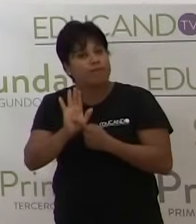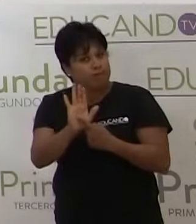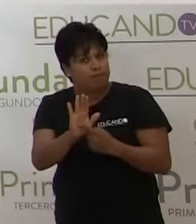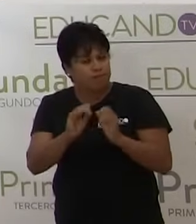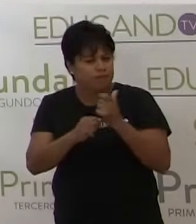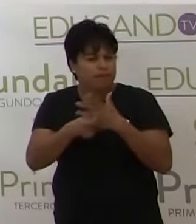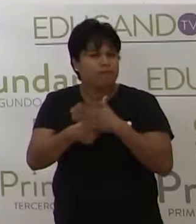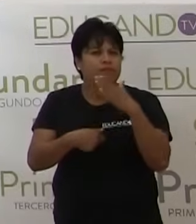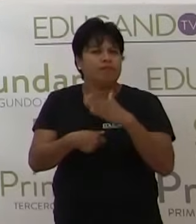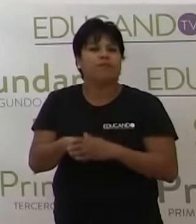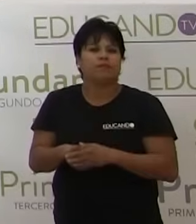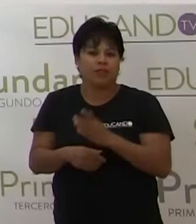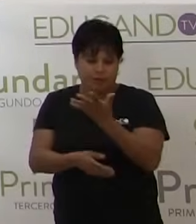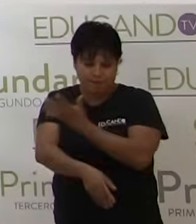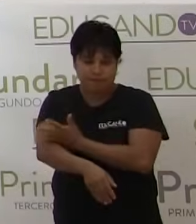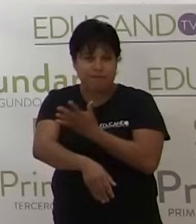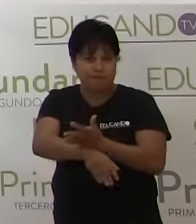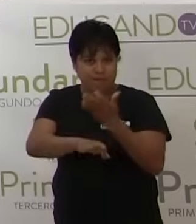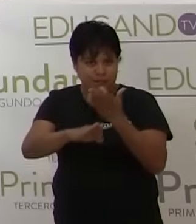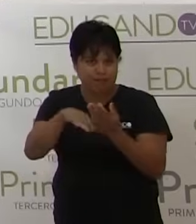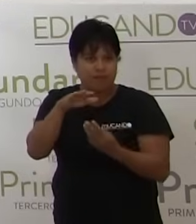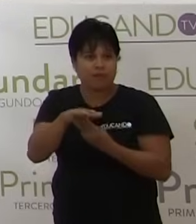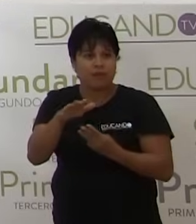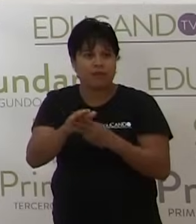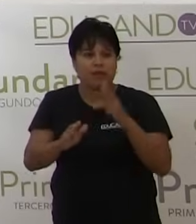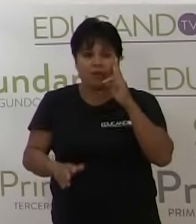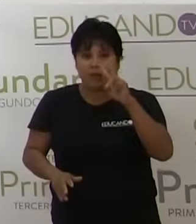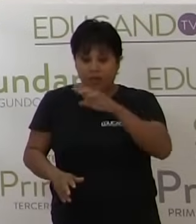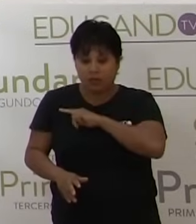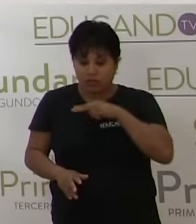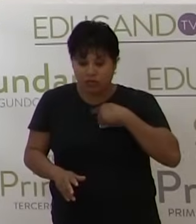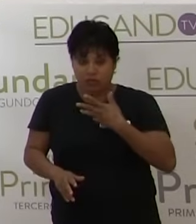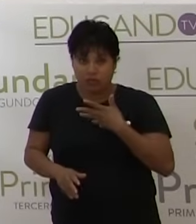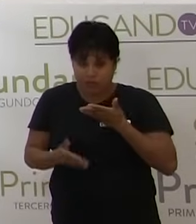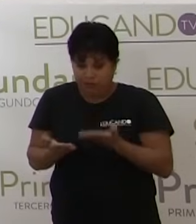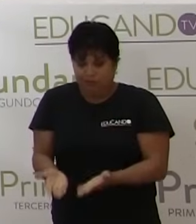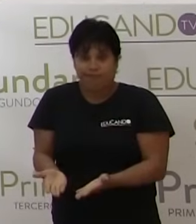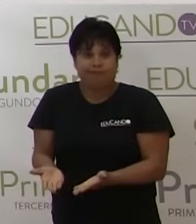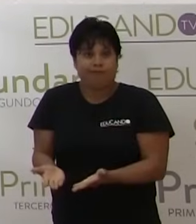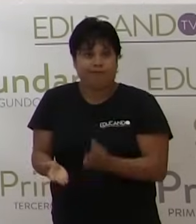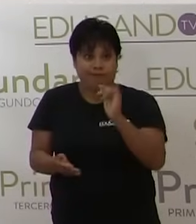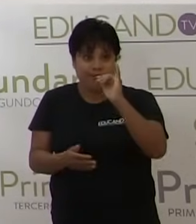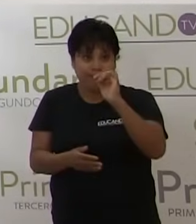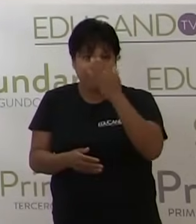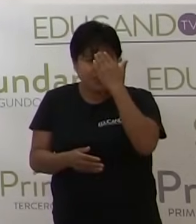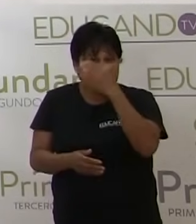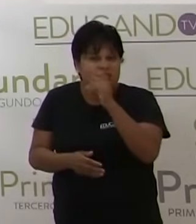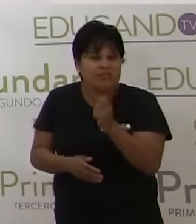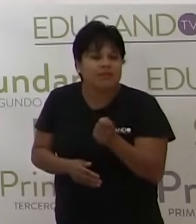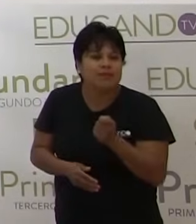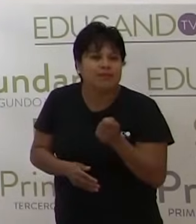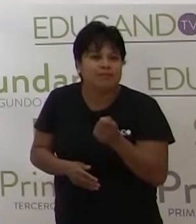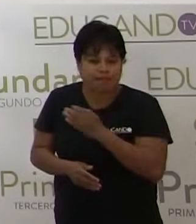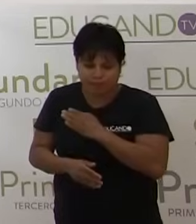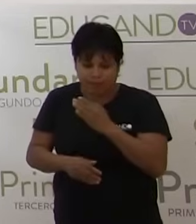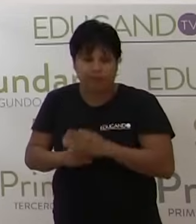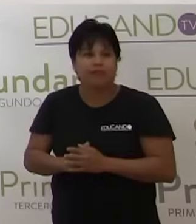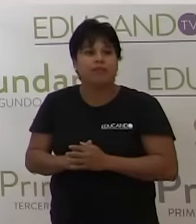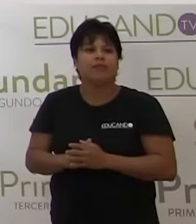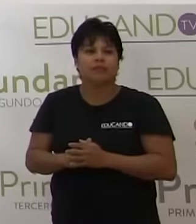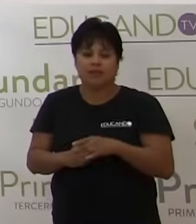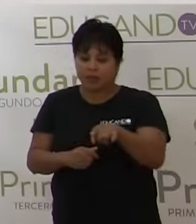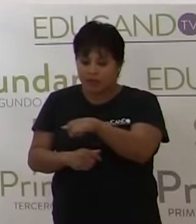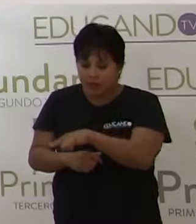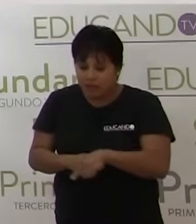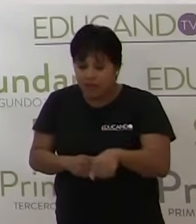más Acompáñame aquí a esta mesa ves lo que tenemos acá sí sabes qué es bueno acá